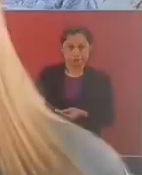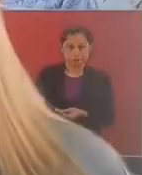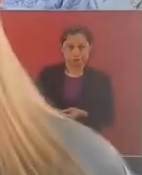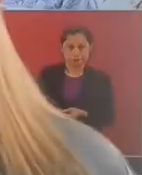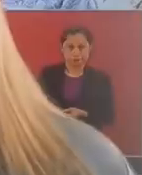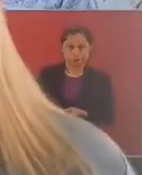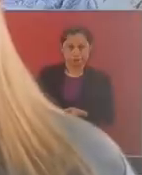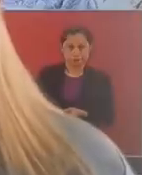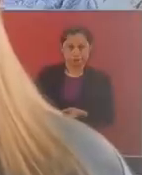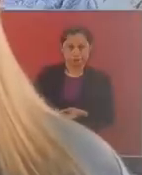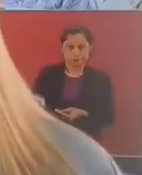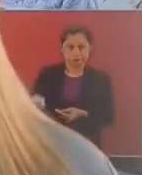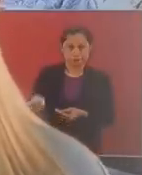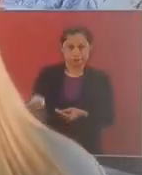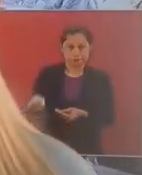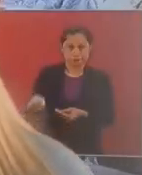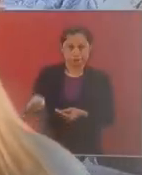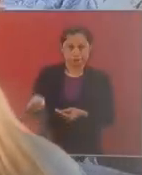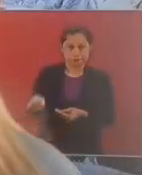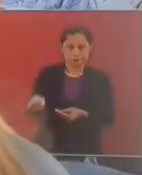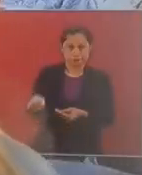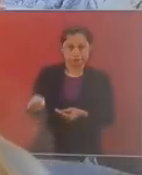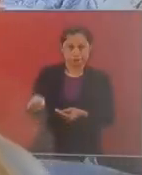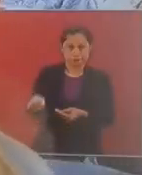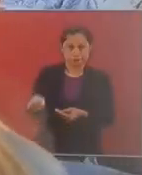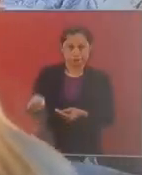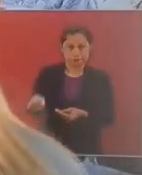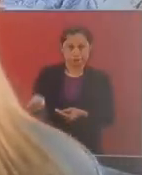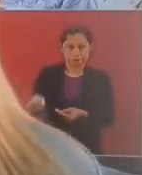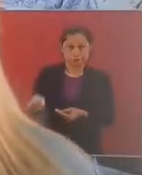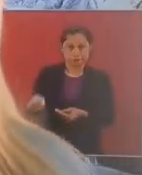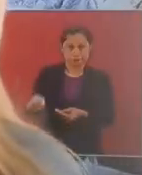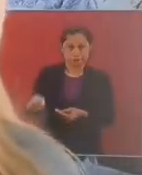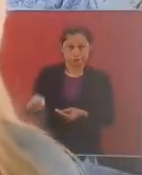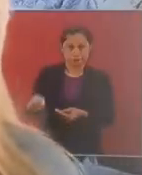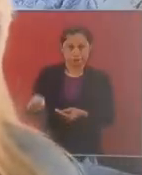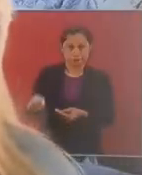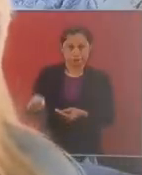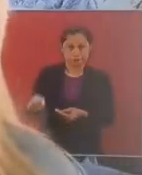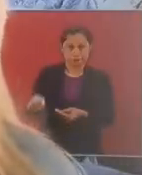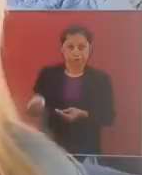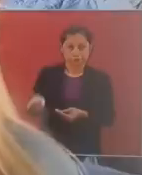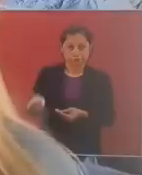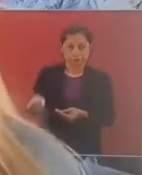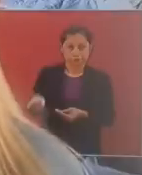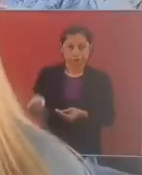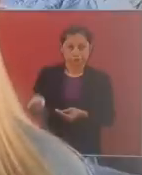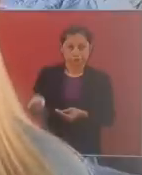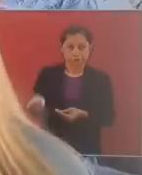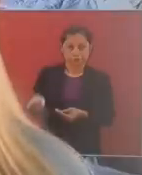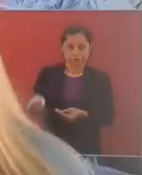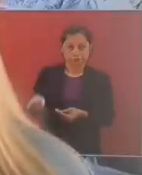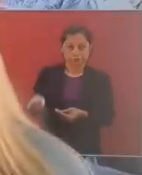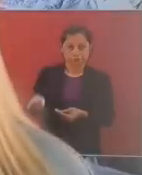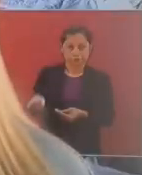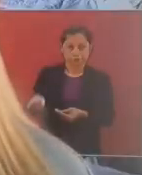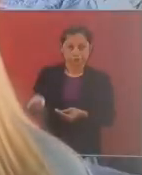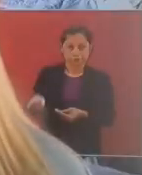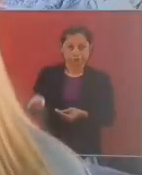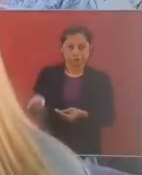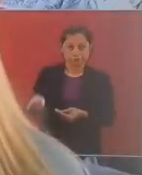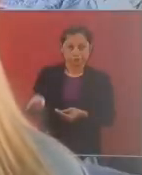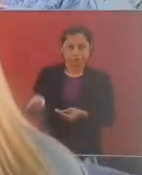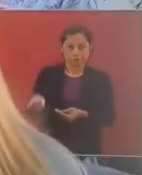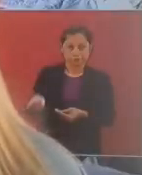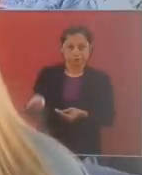Porque, bueno, viven en zonas urbanas, tienen más o menos recursos, ¿no? Y a los 68 años tienen un poquito más